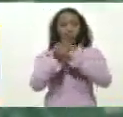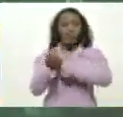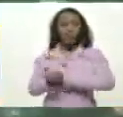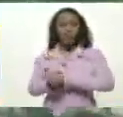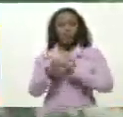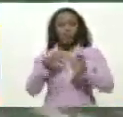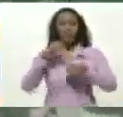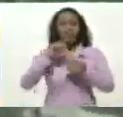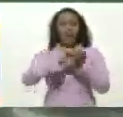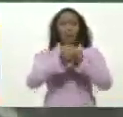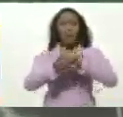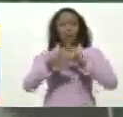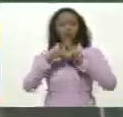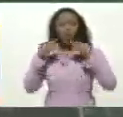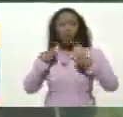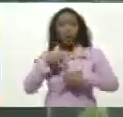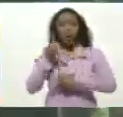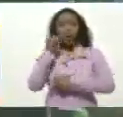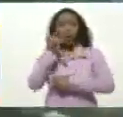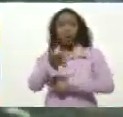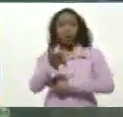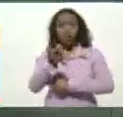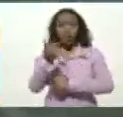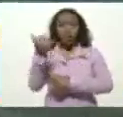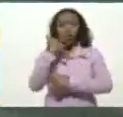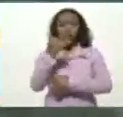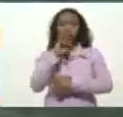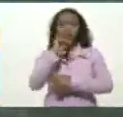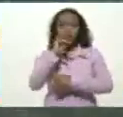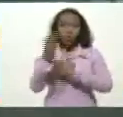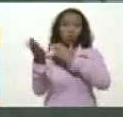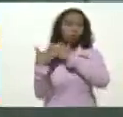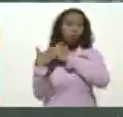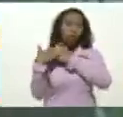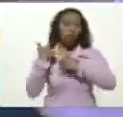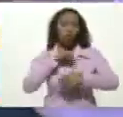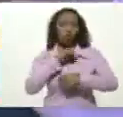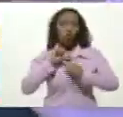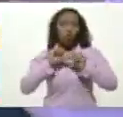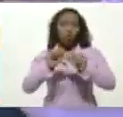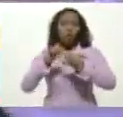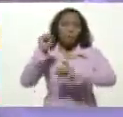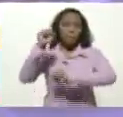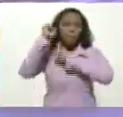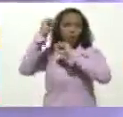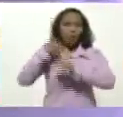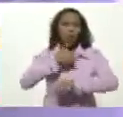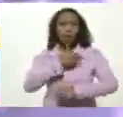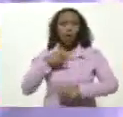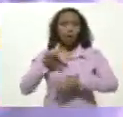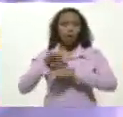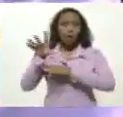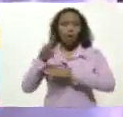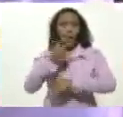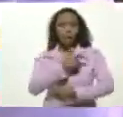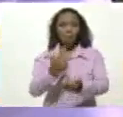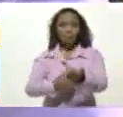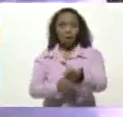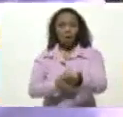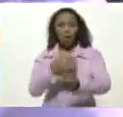transformando y cambiando lo que haya que cambiar, como usted lo ha informado y orientado, para que nosotros sigamos venciendo. Quiero dejar, hermano presidente, a nuestra